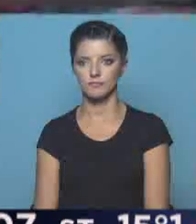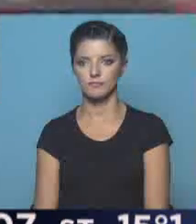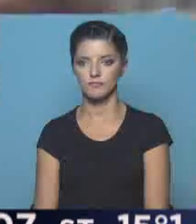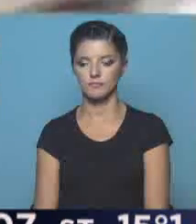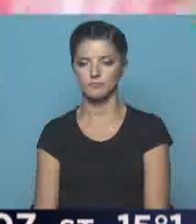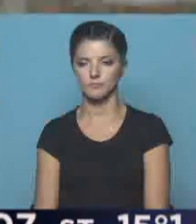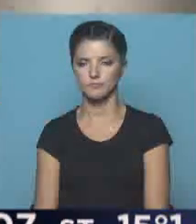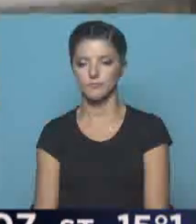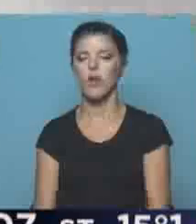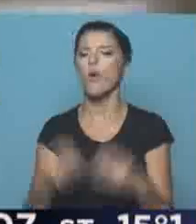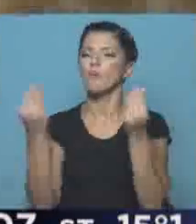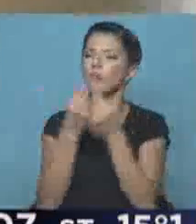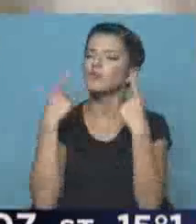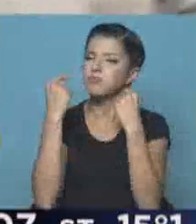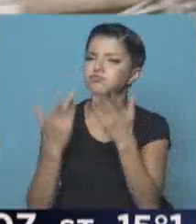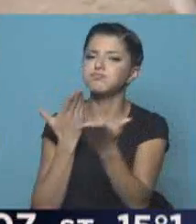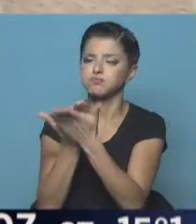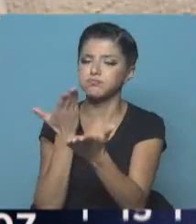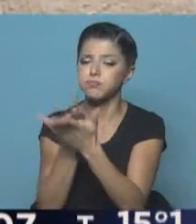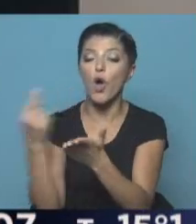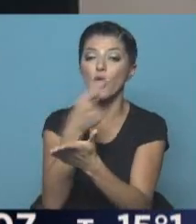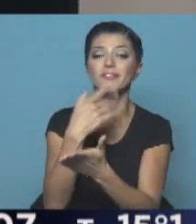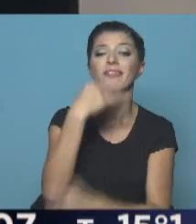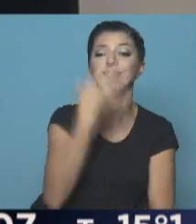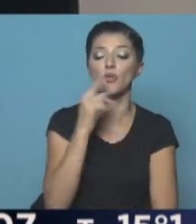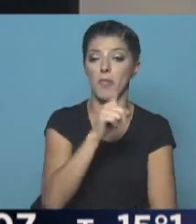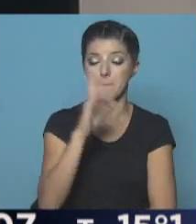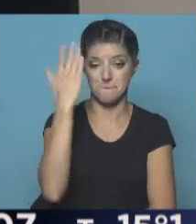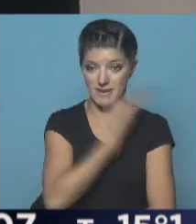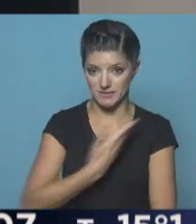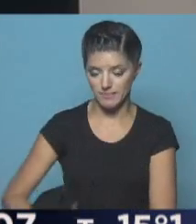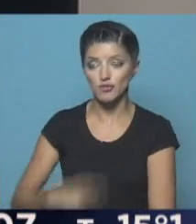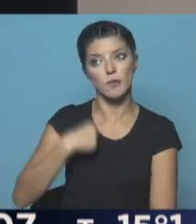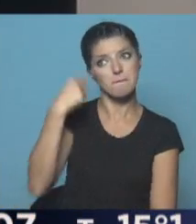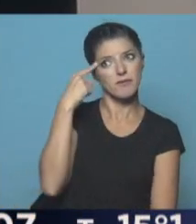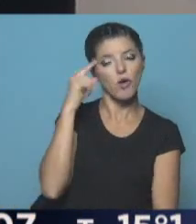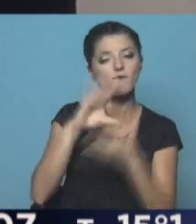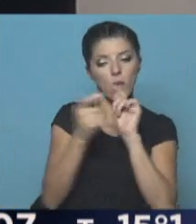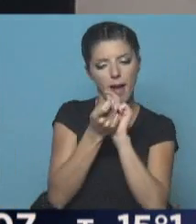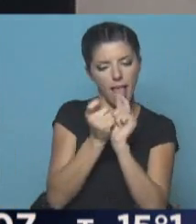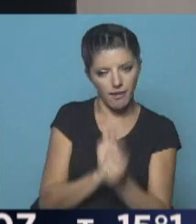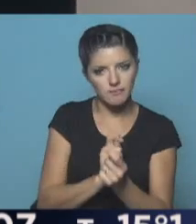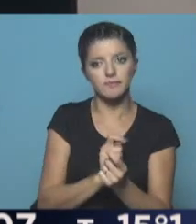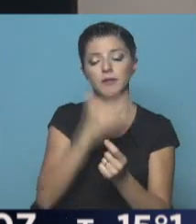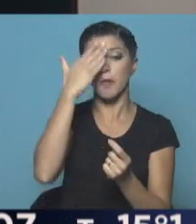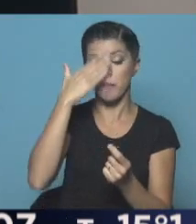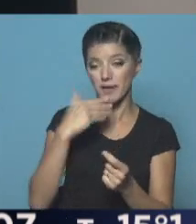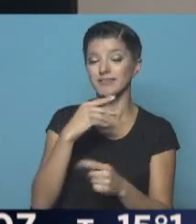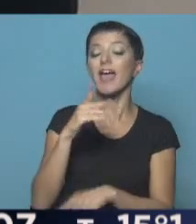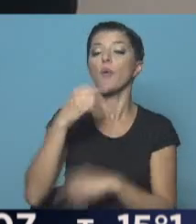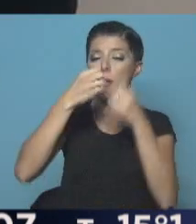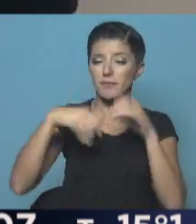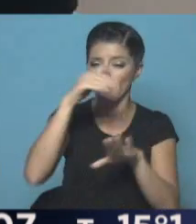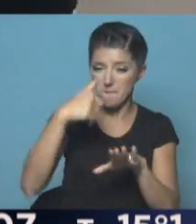La avalancha de demandas contra el decreto obligó a Trump a pensar una versión revisada, la que finalmente llegó en los primeros días de